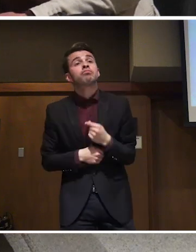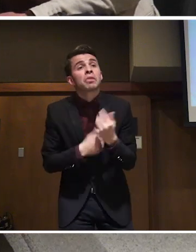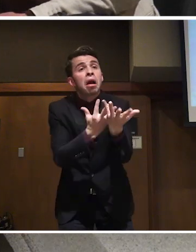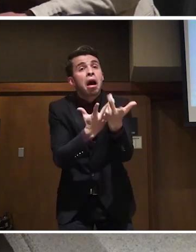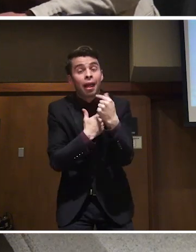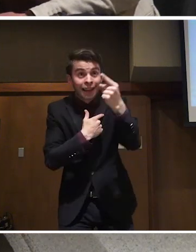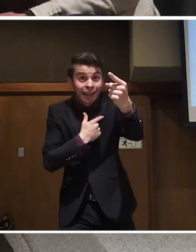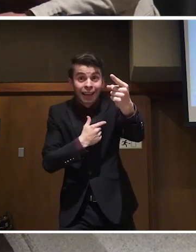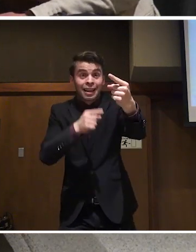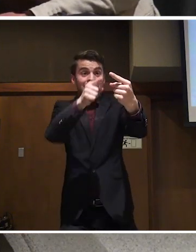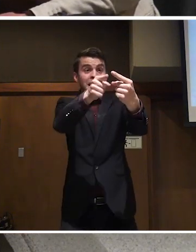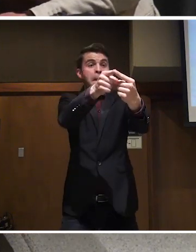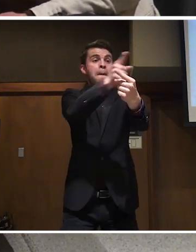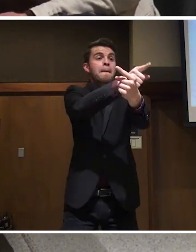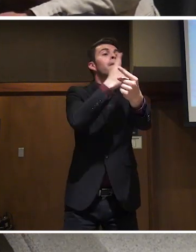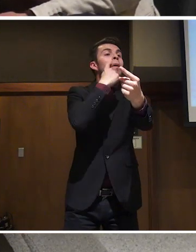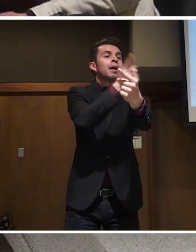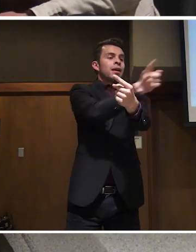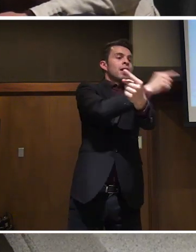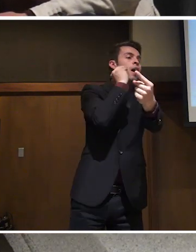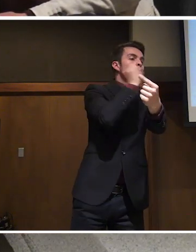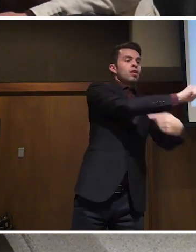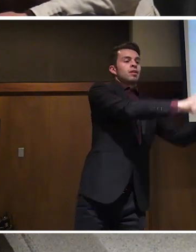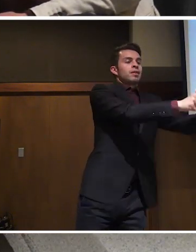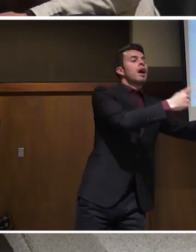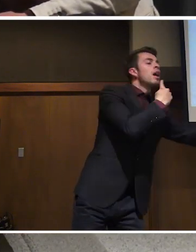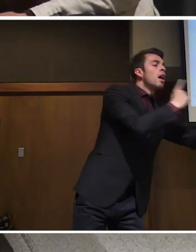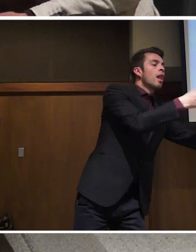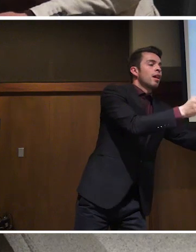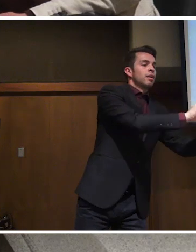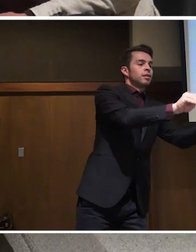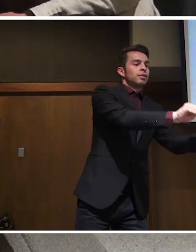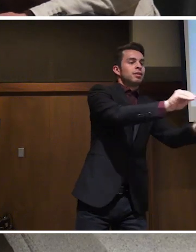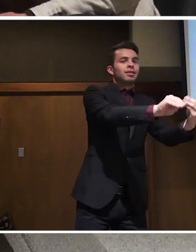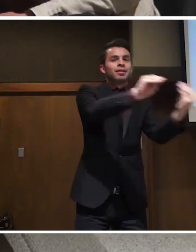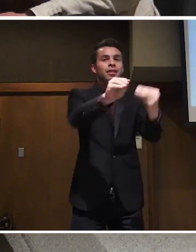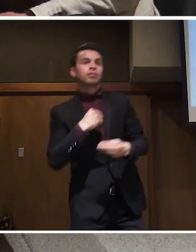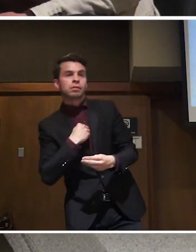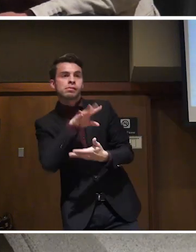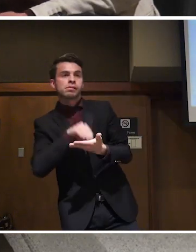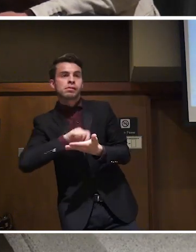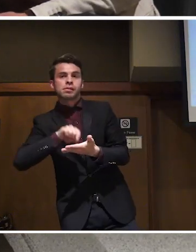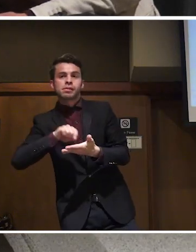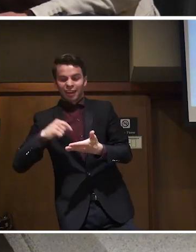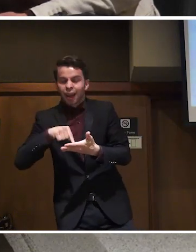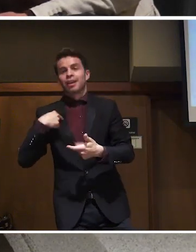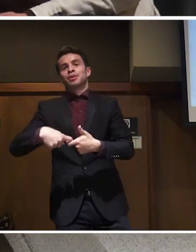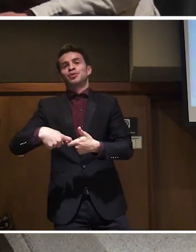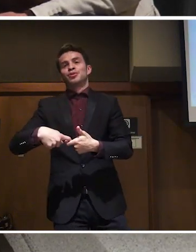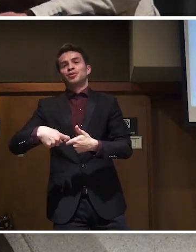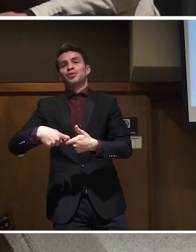1000 o 2000, pero era una historia que él oía en ese momento. De manera que esto es una historia bien complicada, pero el idioma,